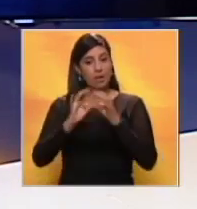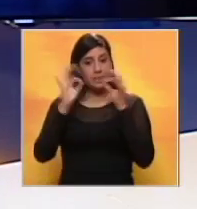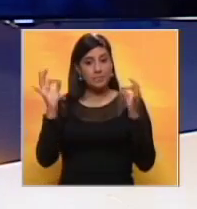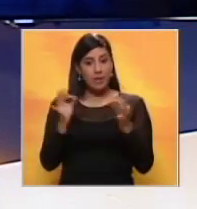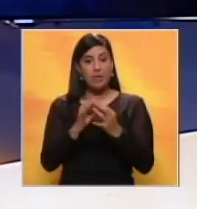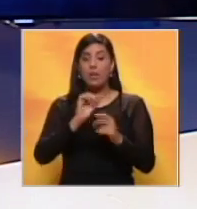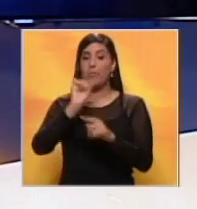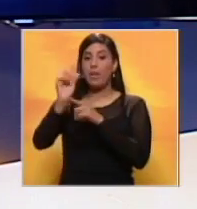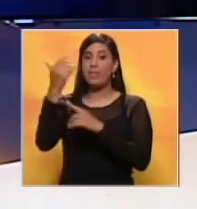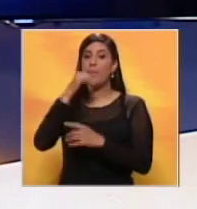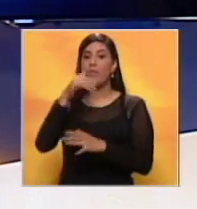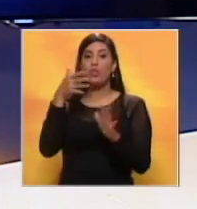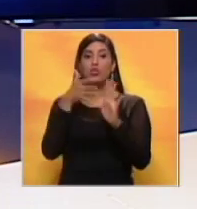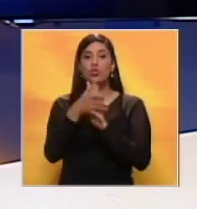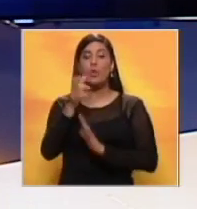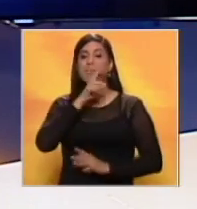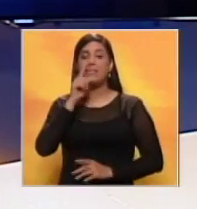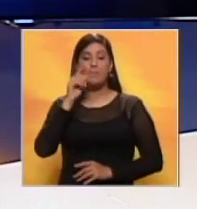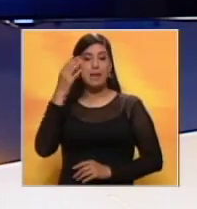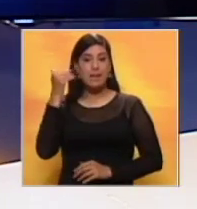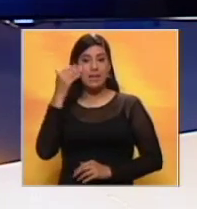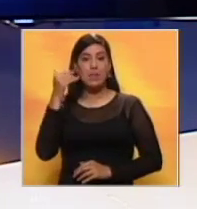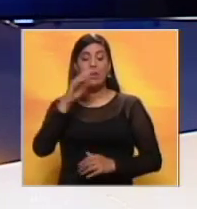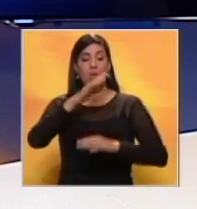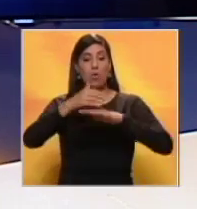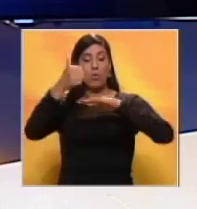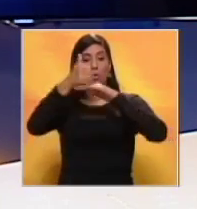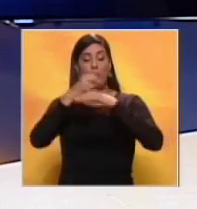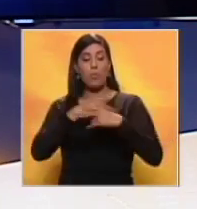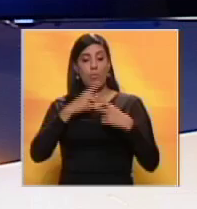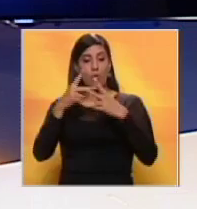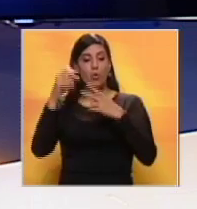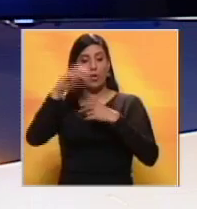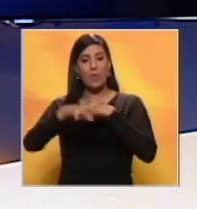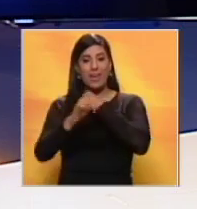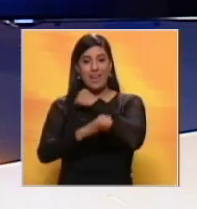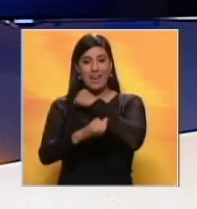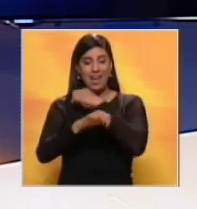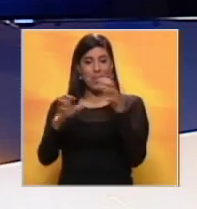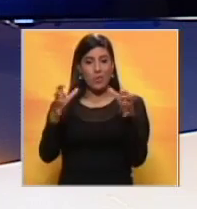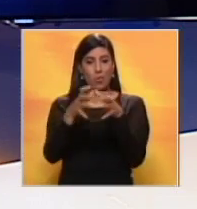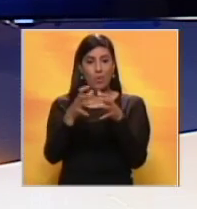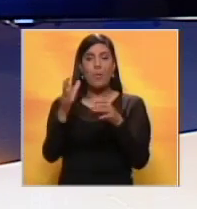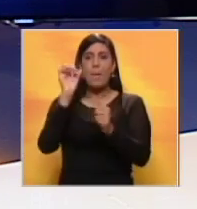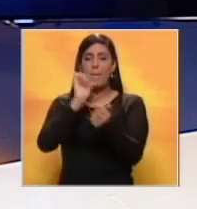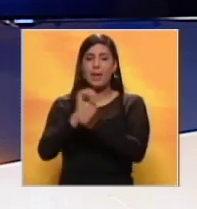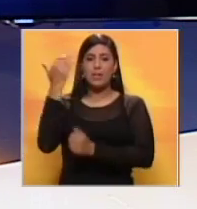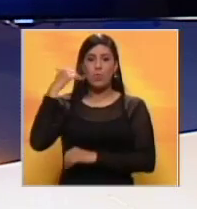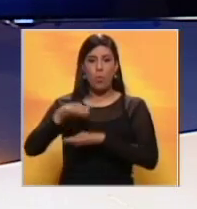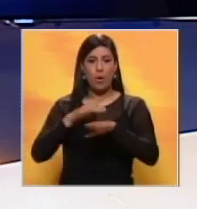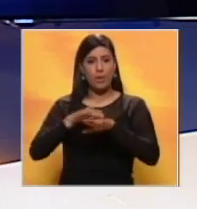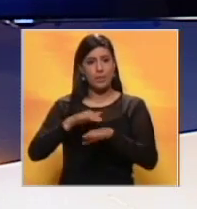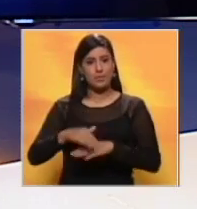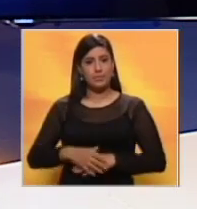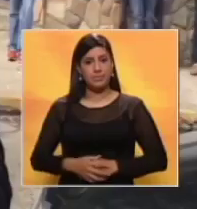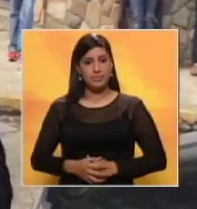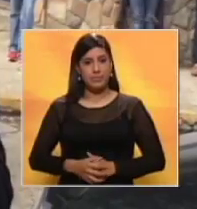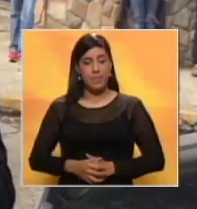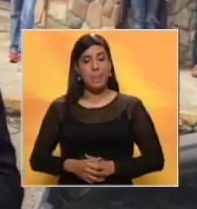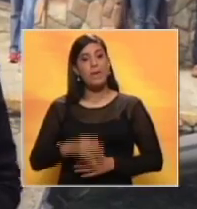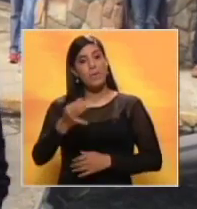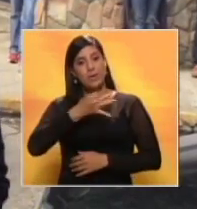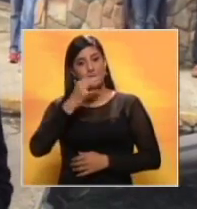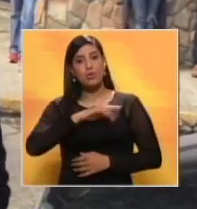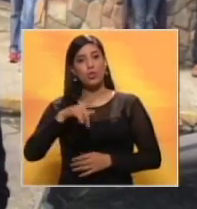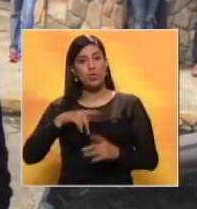Familiares exigen información sobre el joven Carlos Grafe, dirigente de Voluntad Popular, detenido este jueves. Randolfo Blanco nos tiene la información. Buenas tardes,